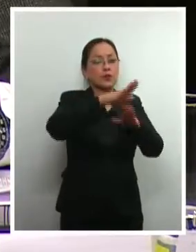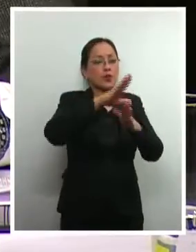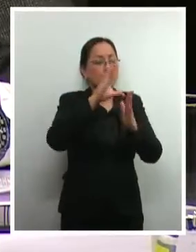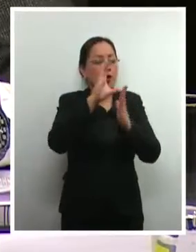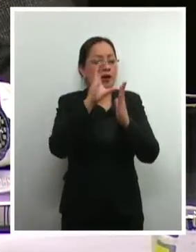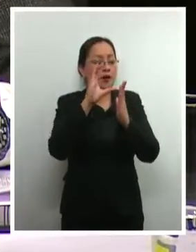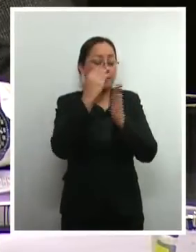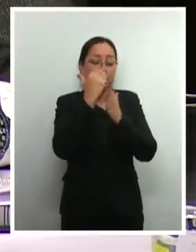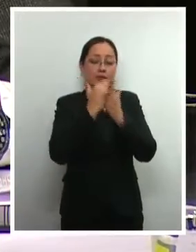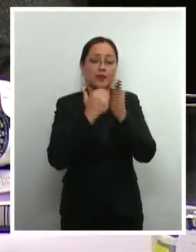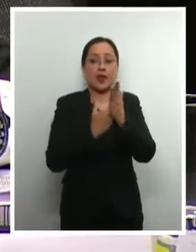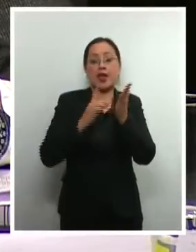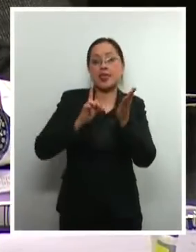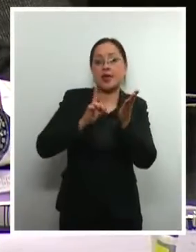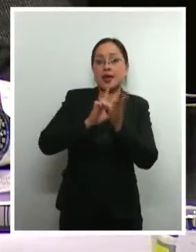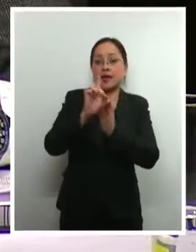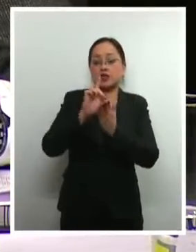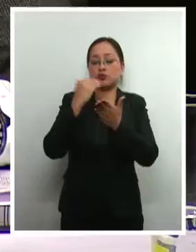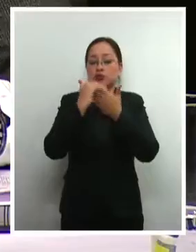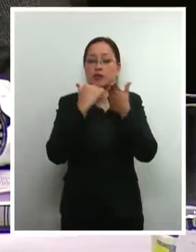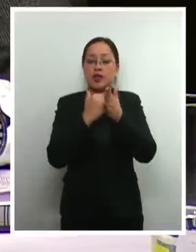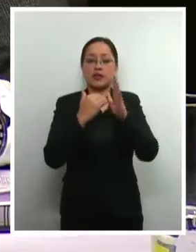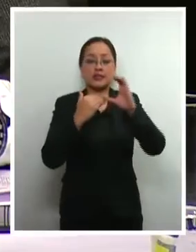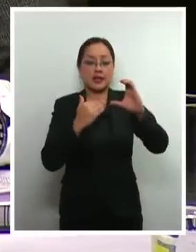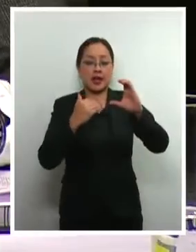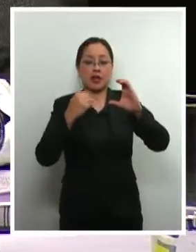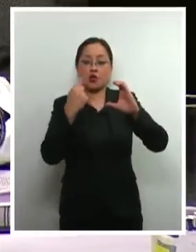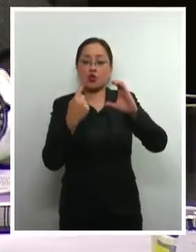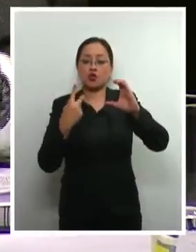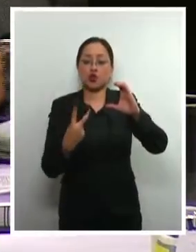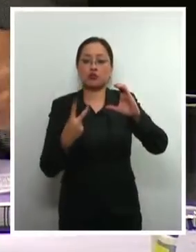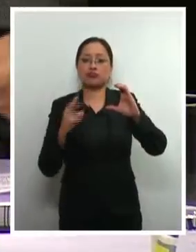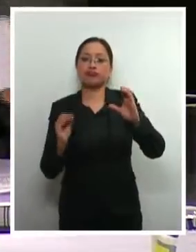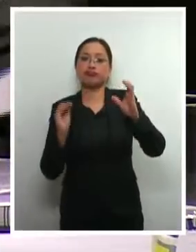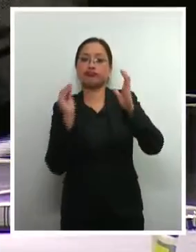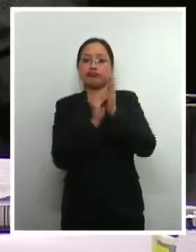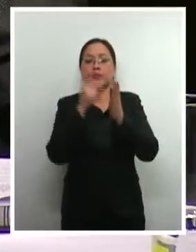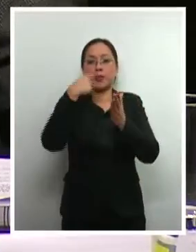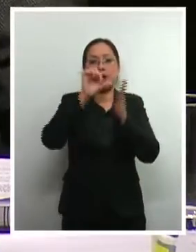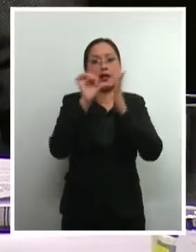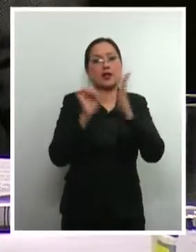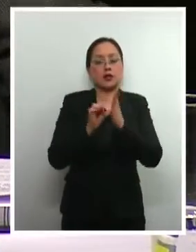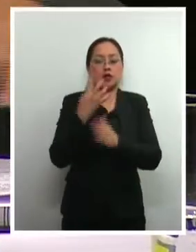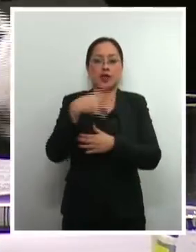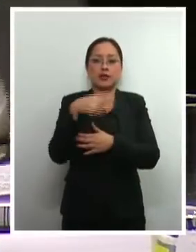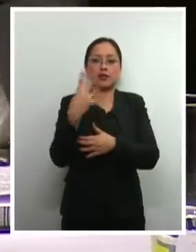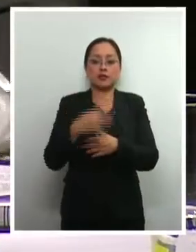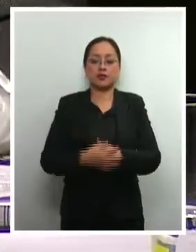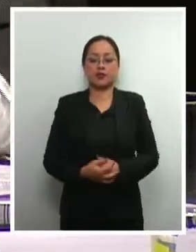Derechos el apartado C en sus numerales 1 y 2 del artículo 14.